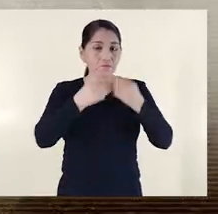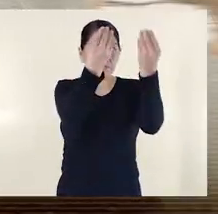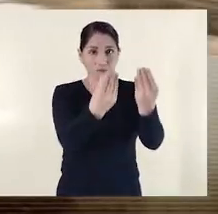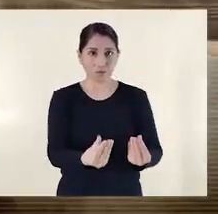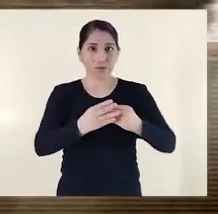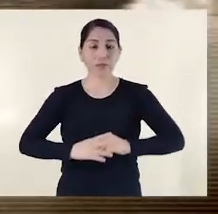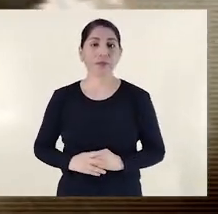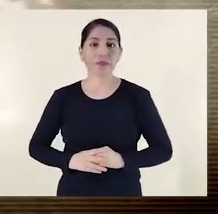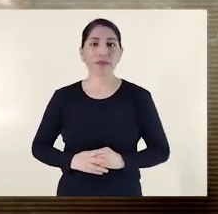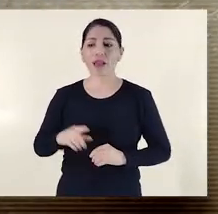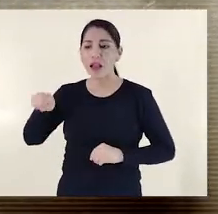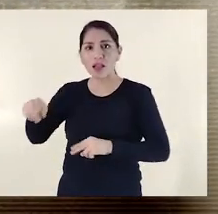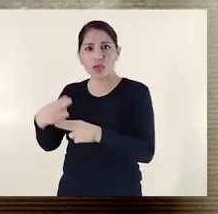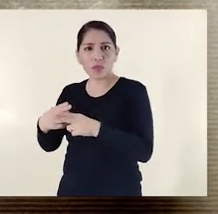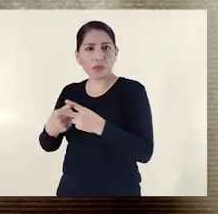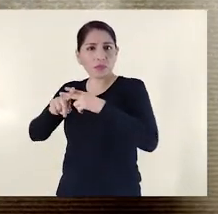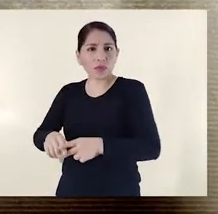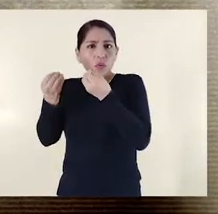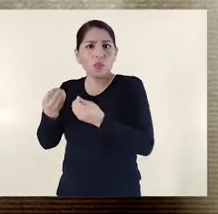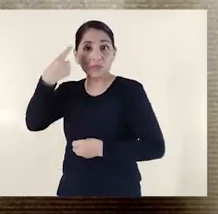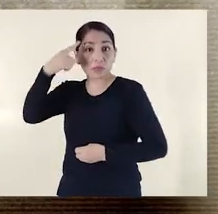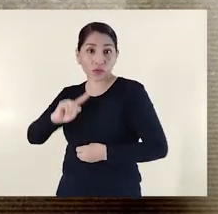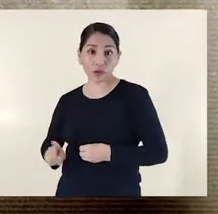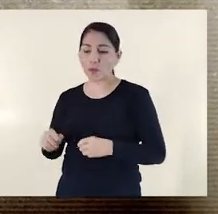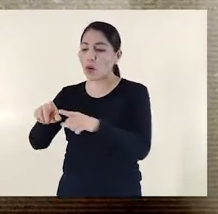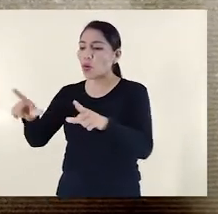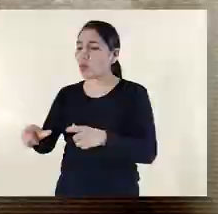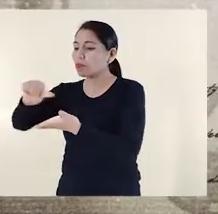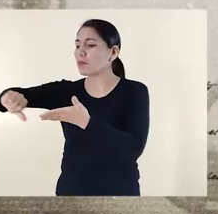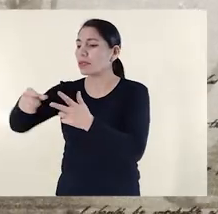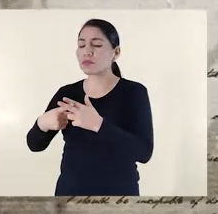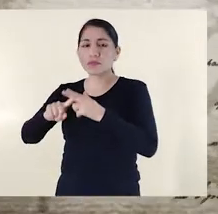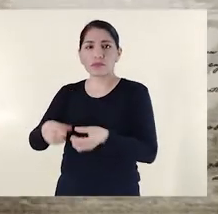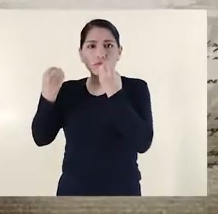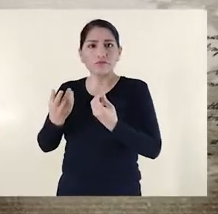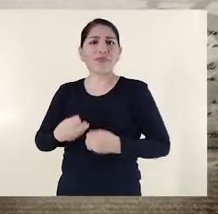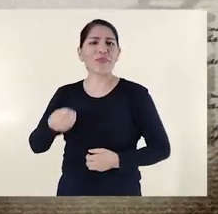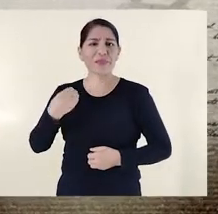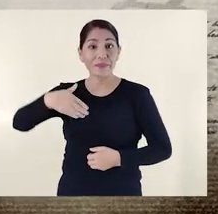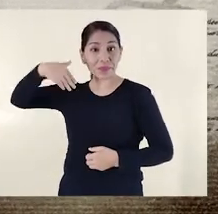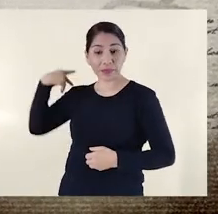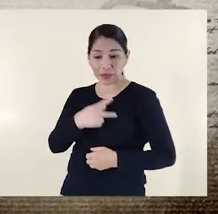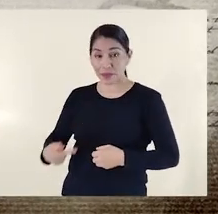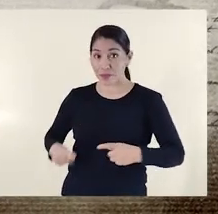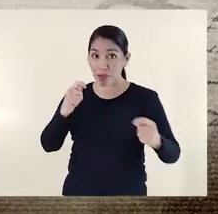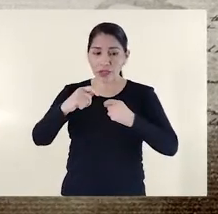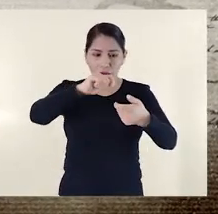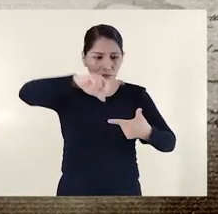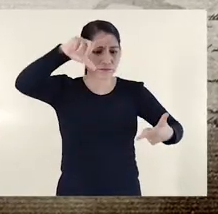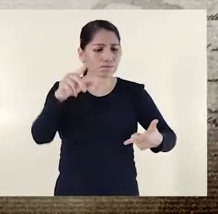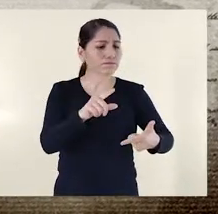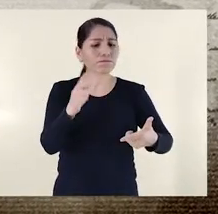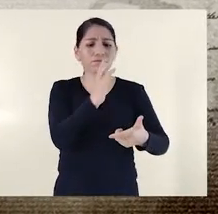la precariedad de la existencia. No se sabe el origen del nombre, tampoco con exactitud el origen de la misma plaza, que no aparece en